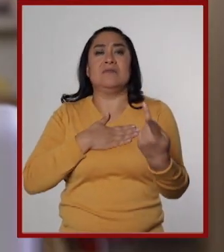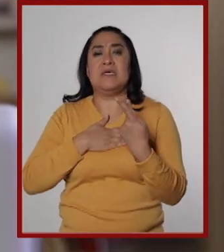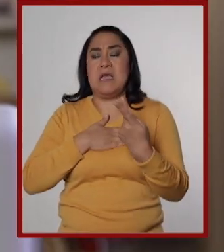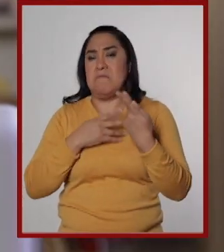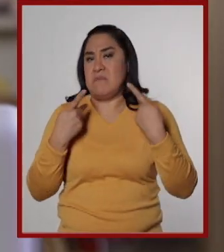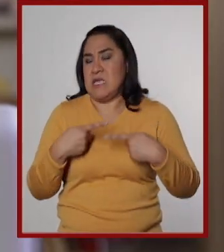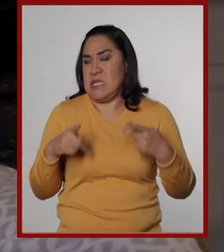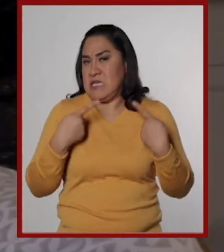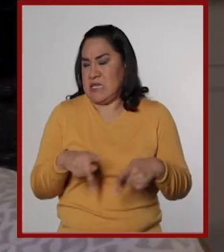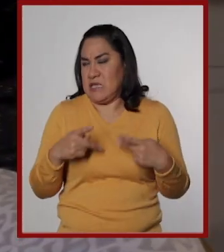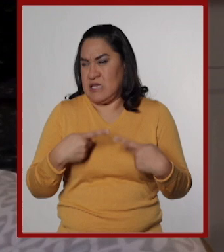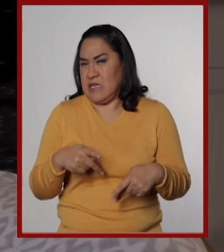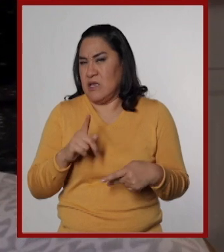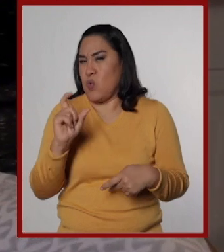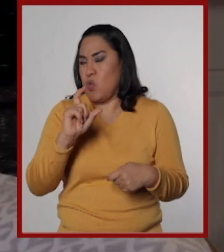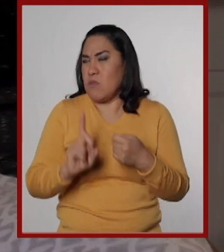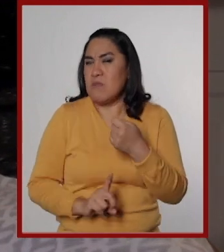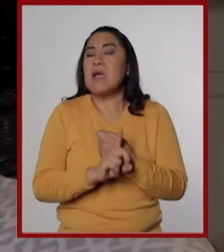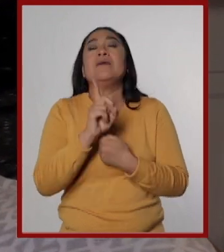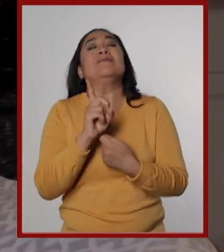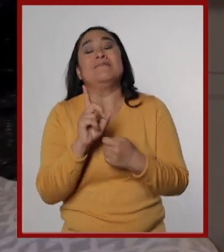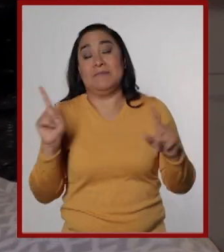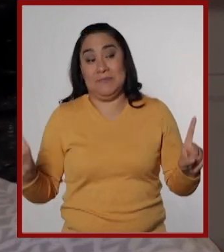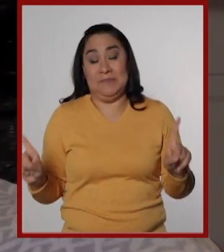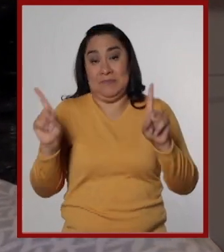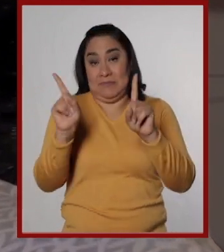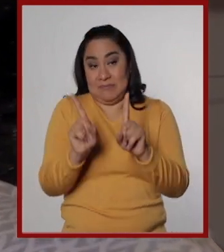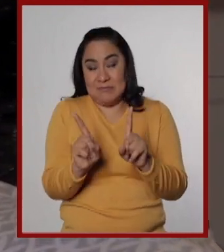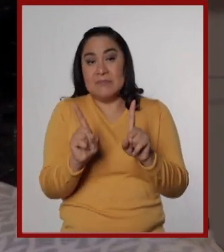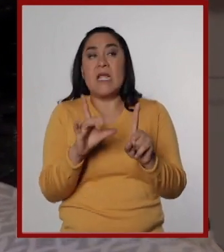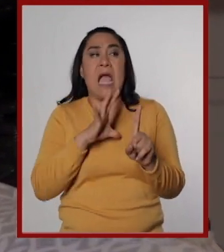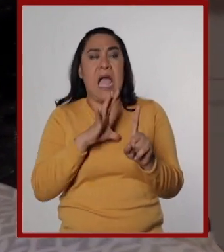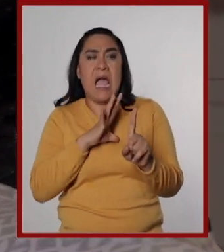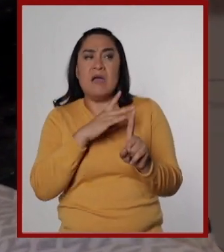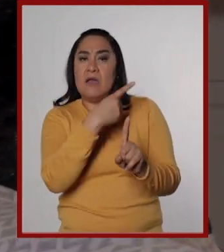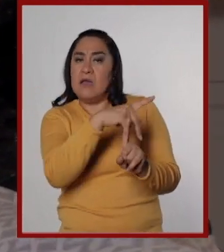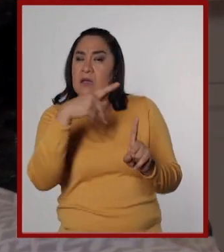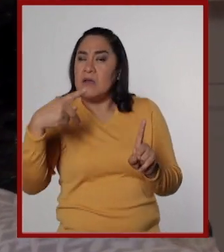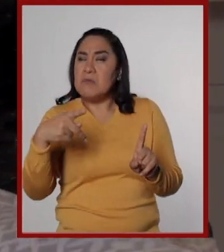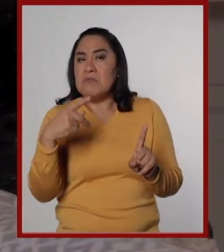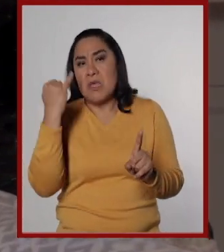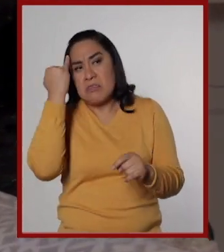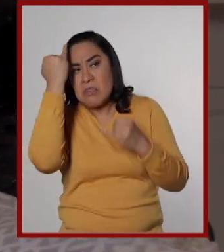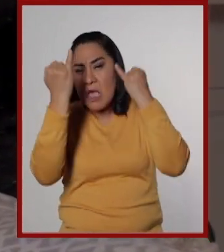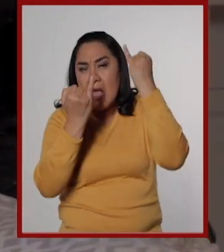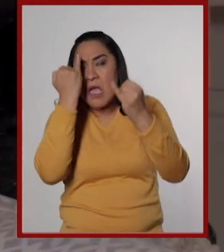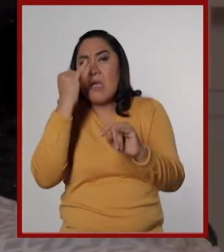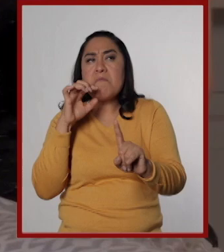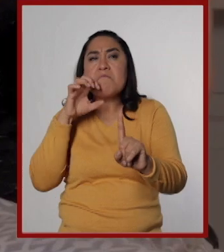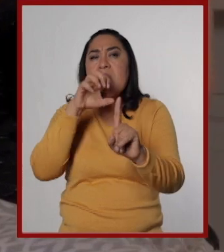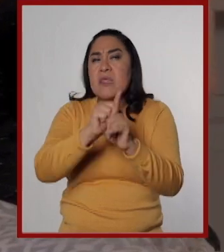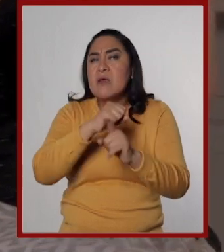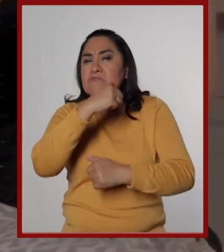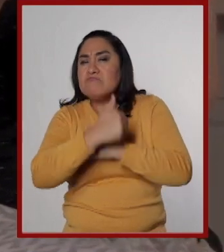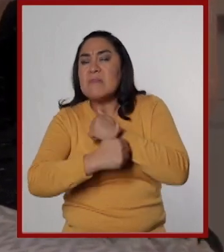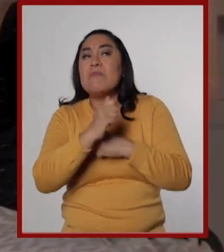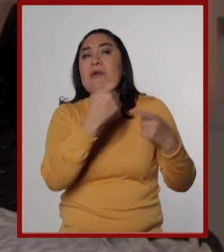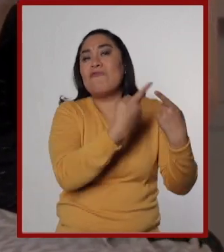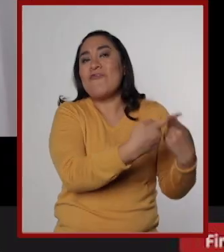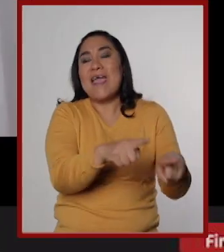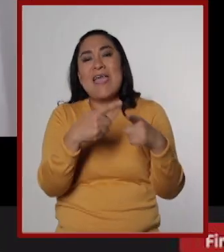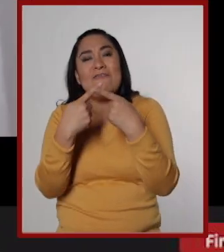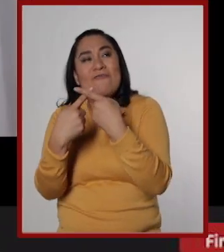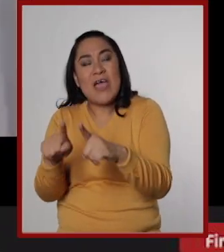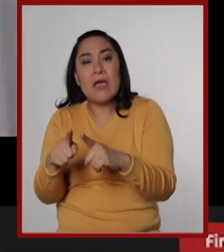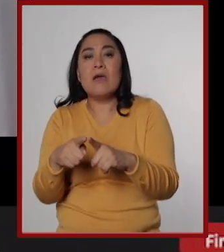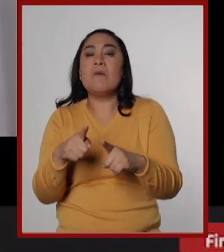¿no? Dos personas que tienen intereses, objetivos, metas, procedimientos, lo que sea, pero diferentes